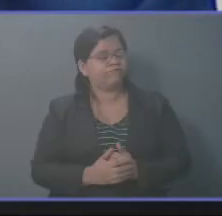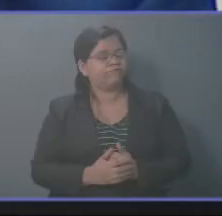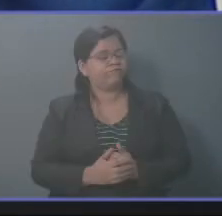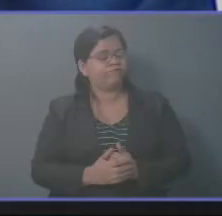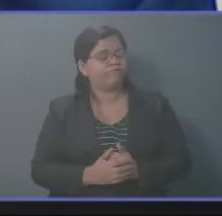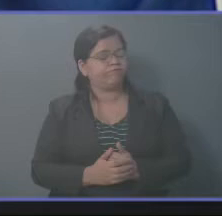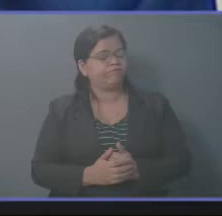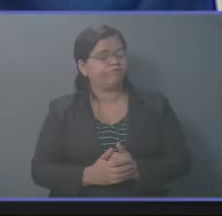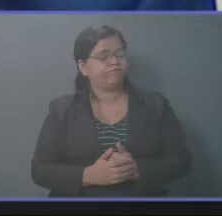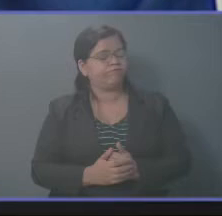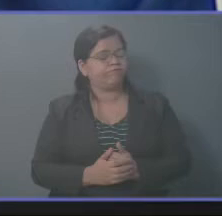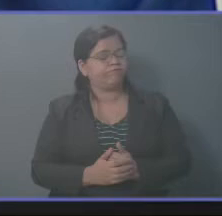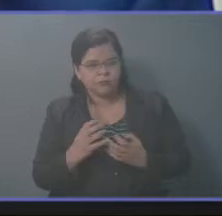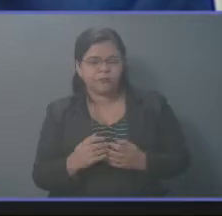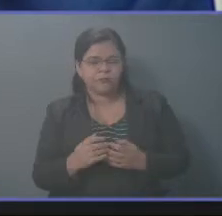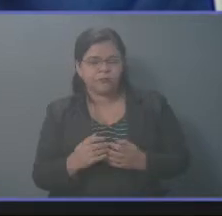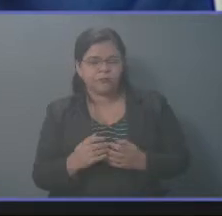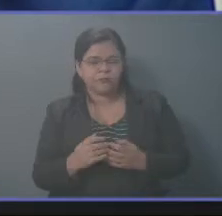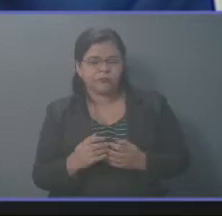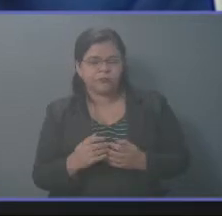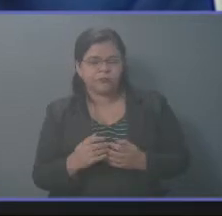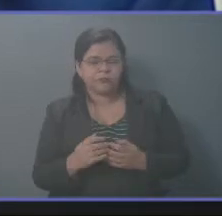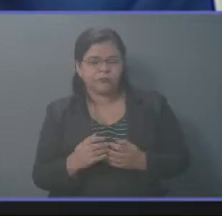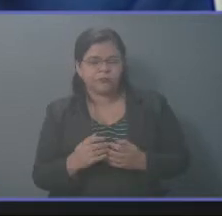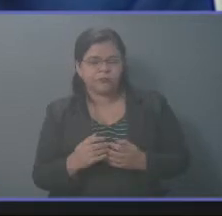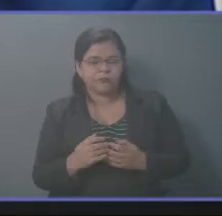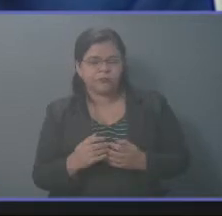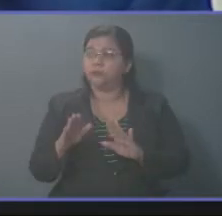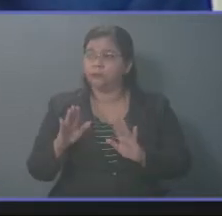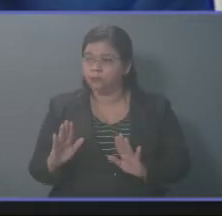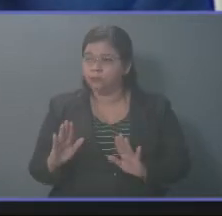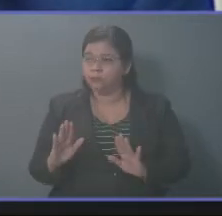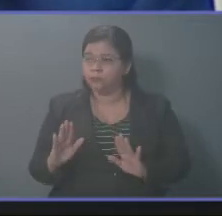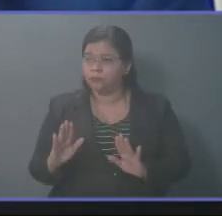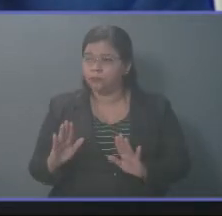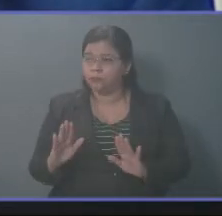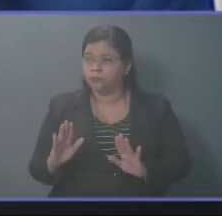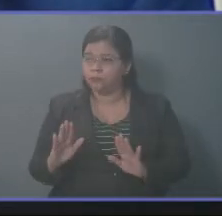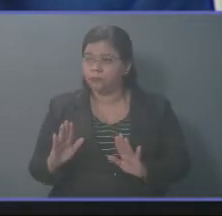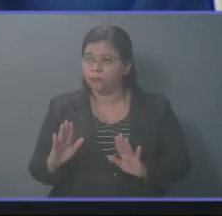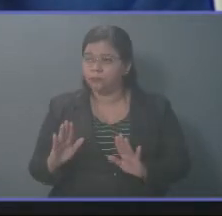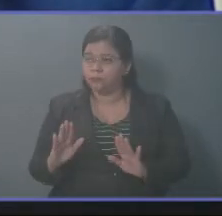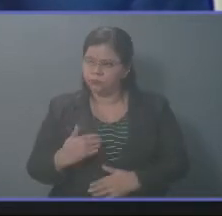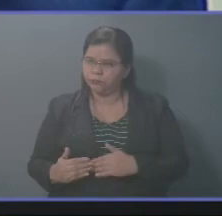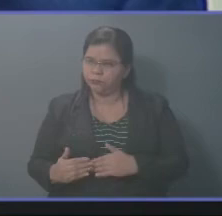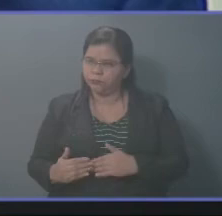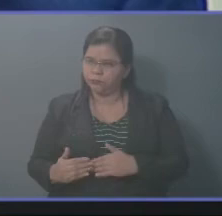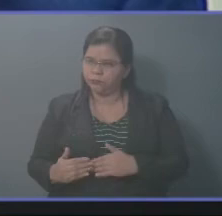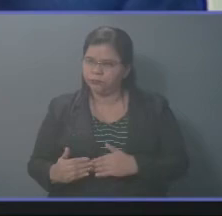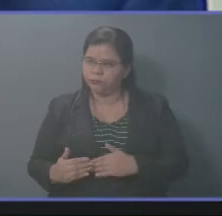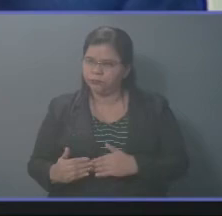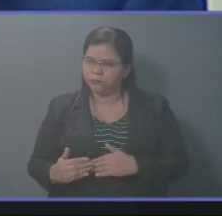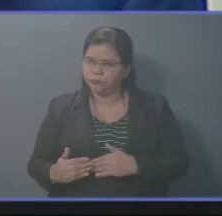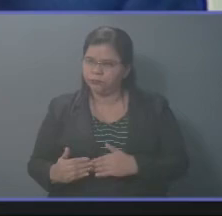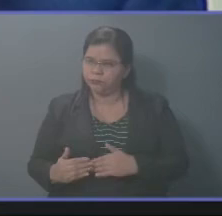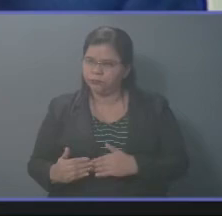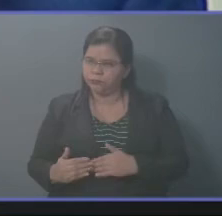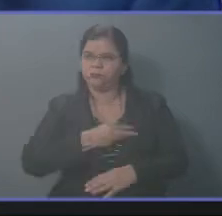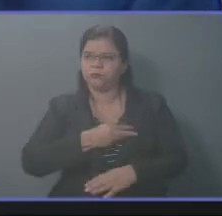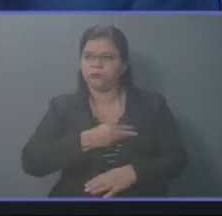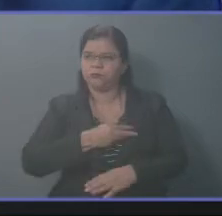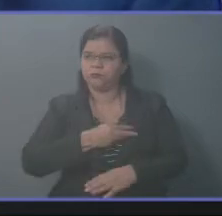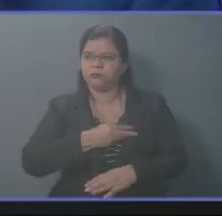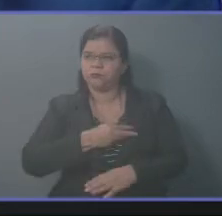la población, es cierto, pero tiene que ir a pasos. Yo quisiera invitar a los colegas que se dieran cuenta